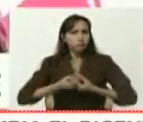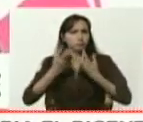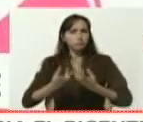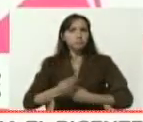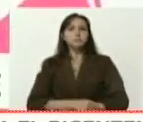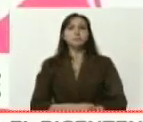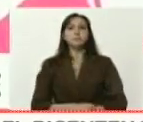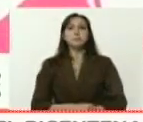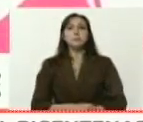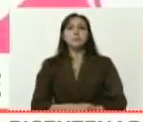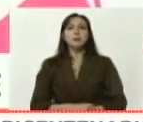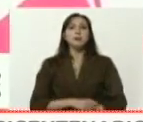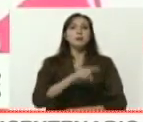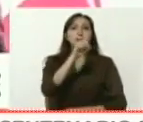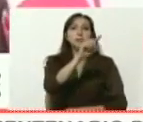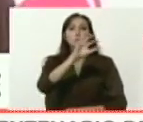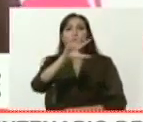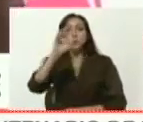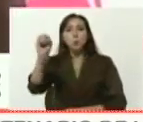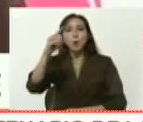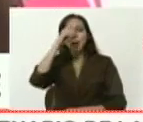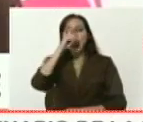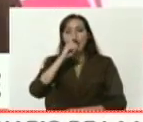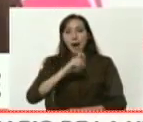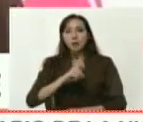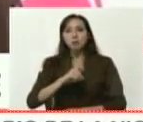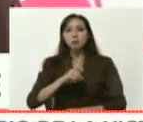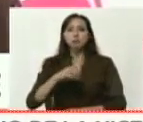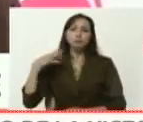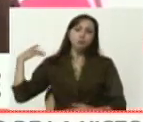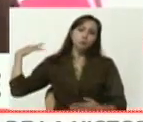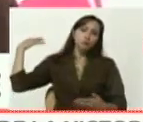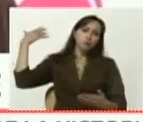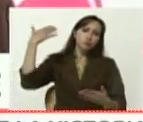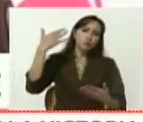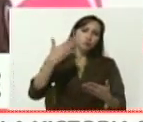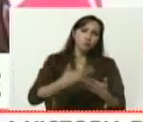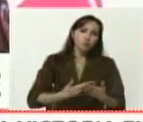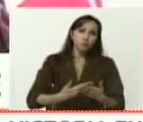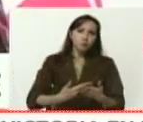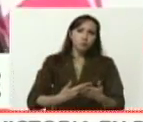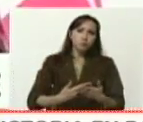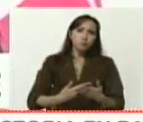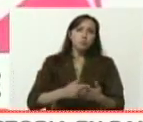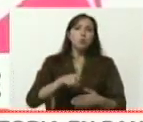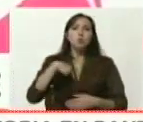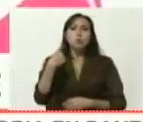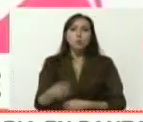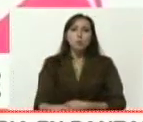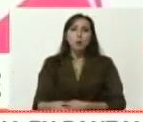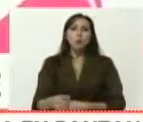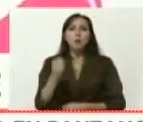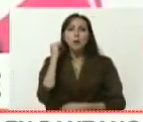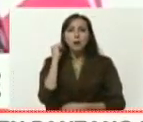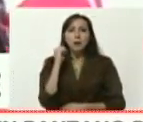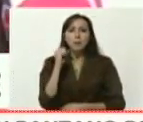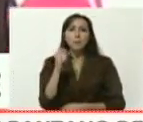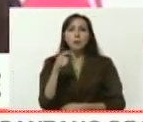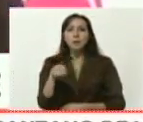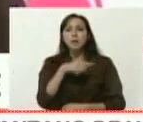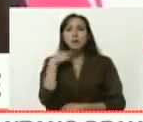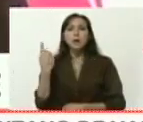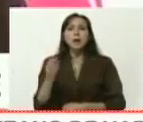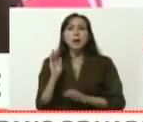Casi 150 años transcurrieron después de la muerte del libertador Simón Bolívar